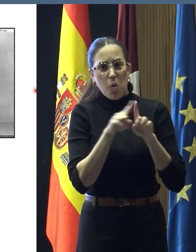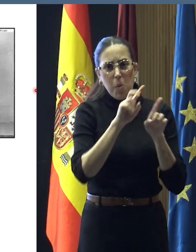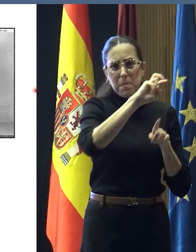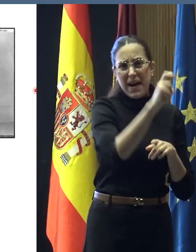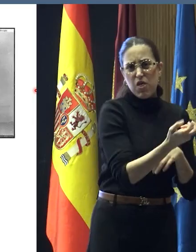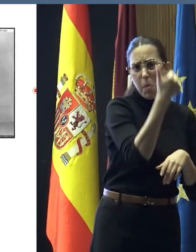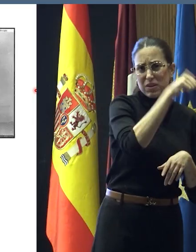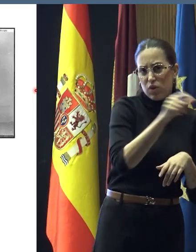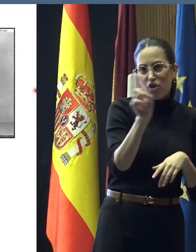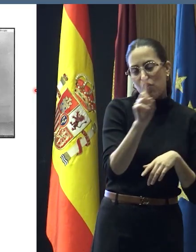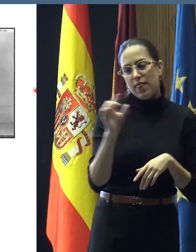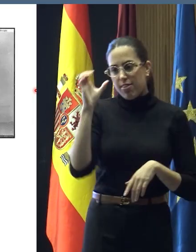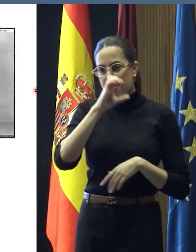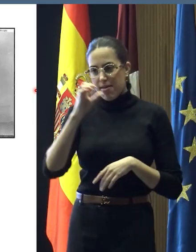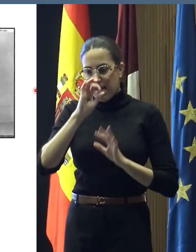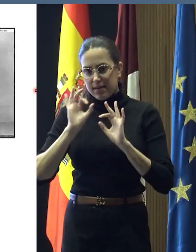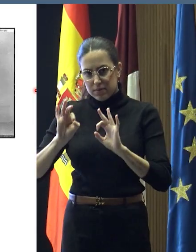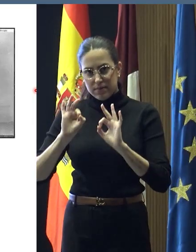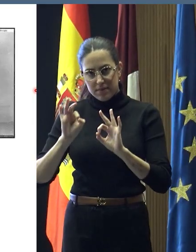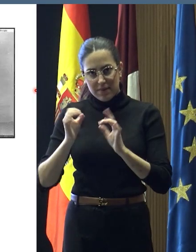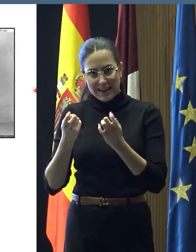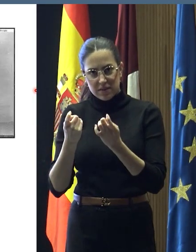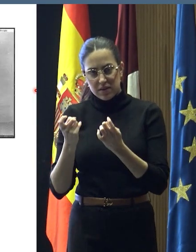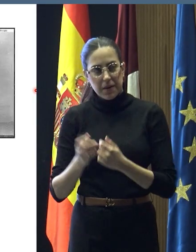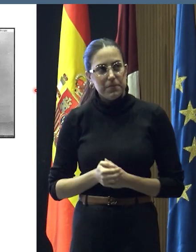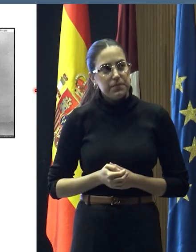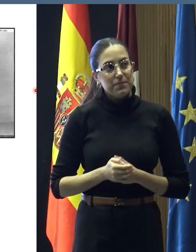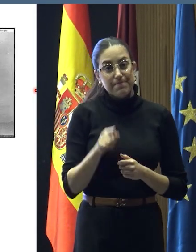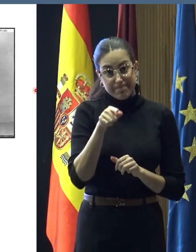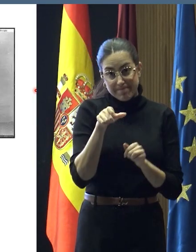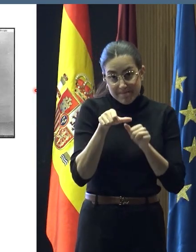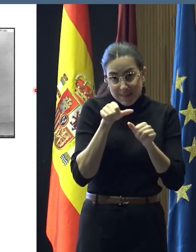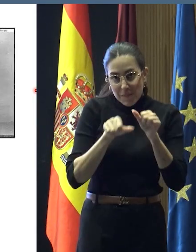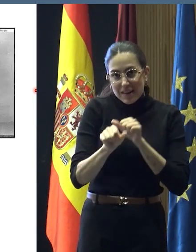su propia ciencia. A partir de aquí,